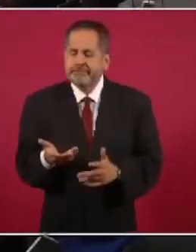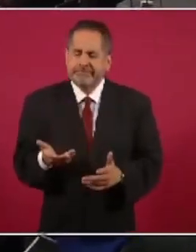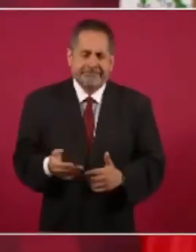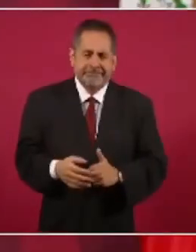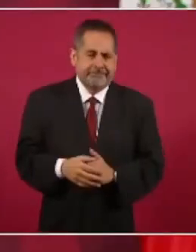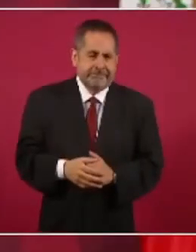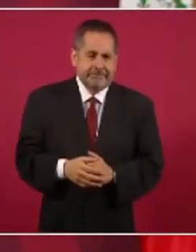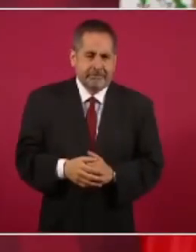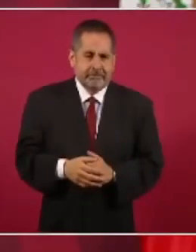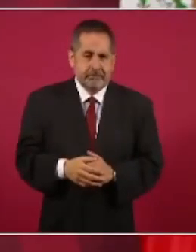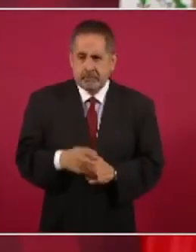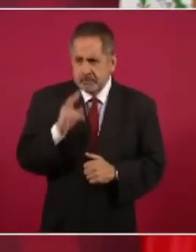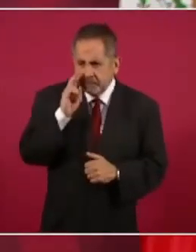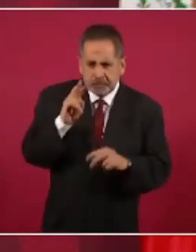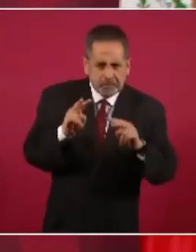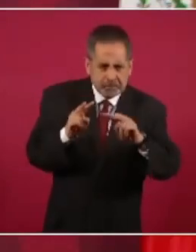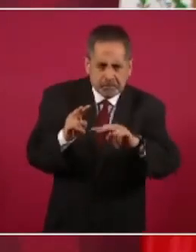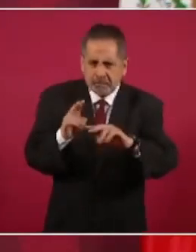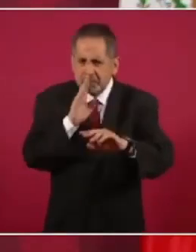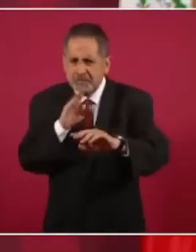no vieron nada.